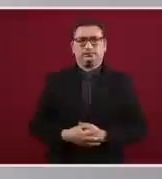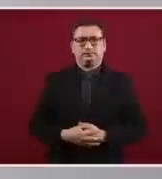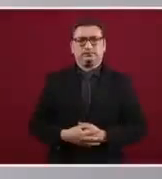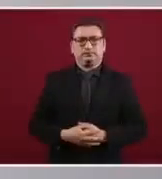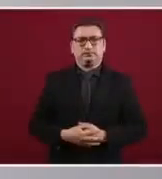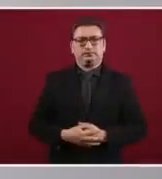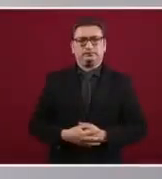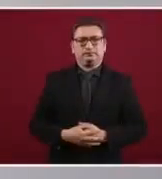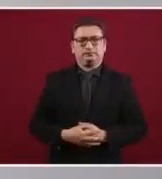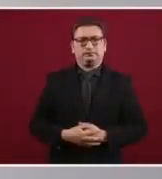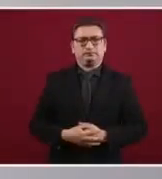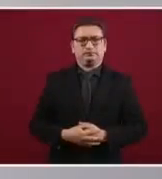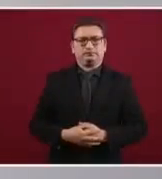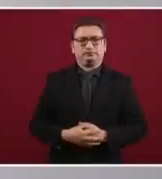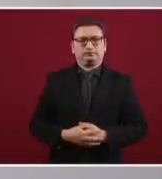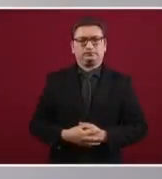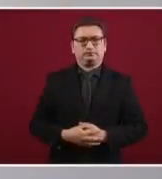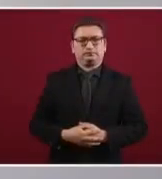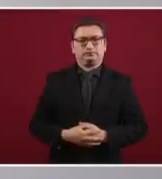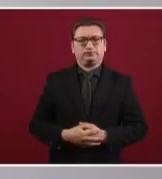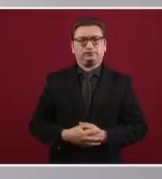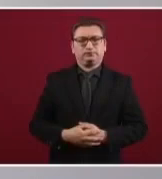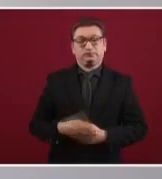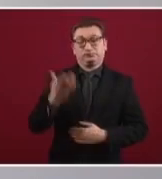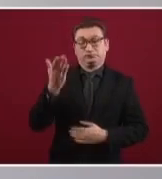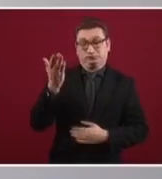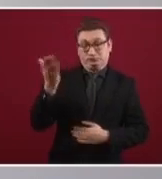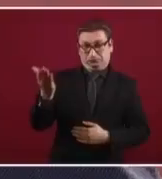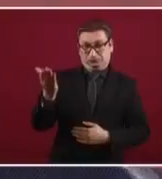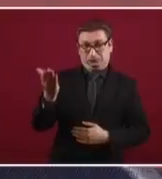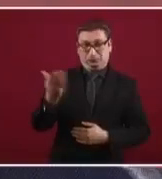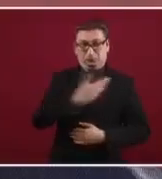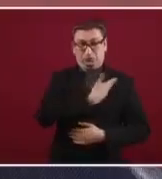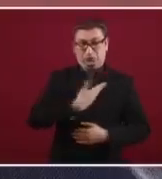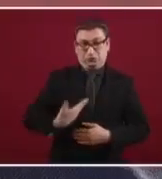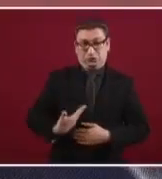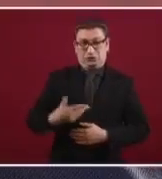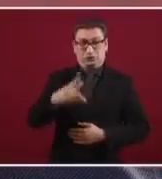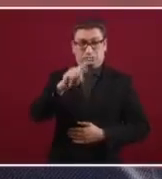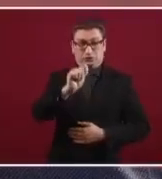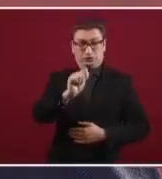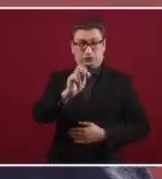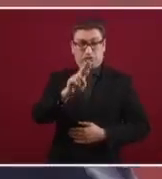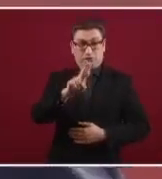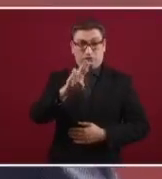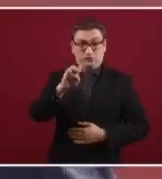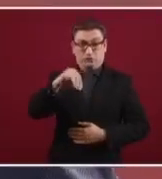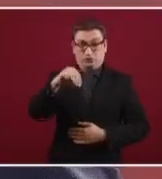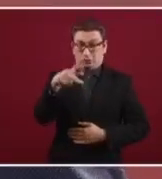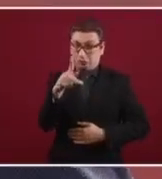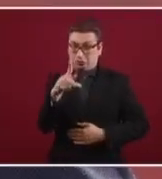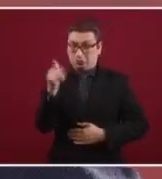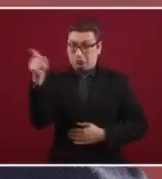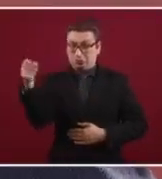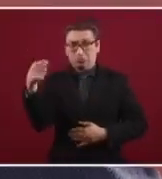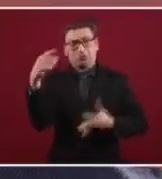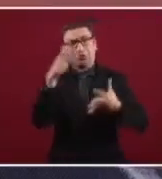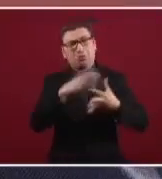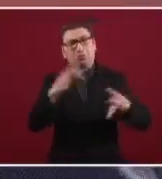La opinión de el presidente Trump ha sido de respeto